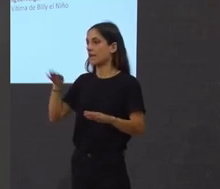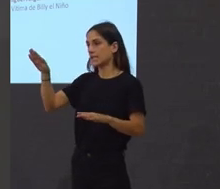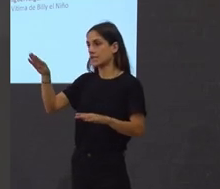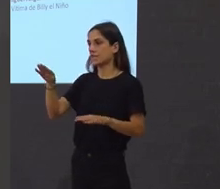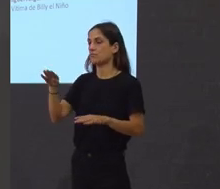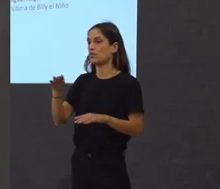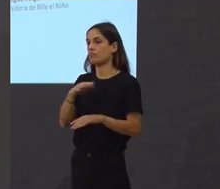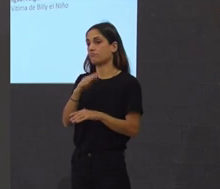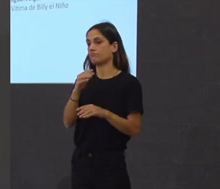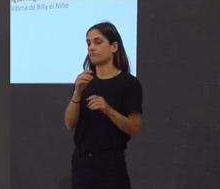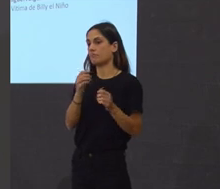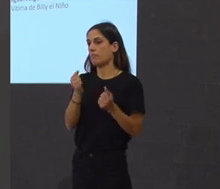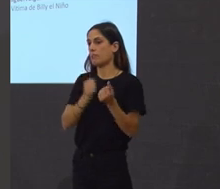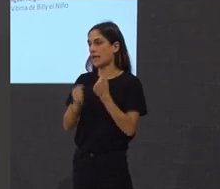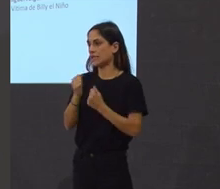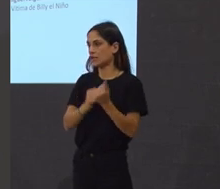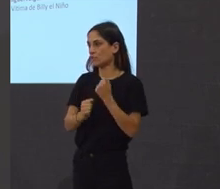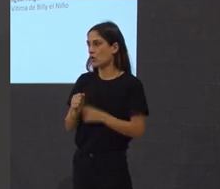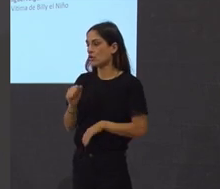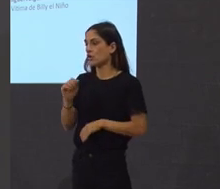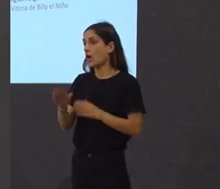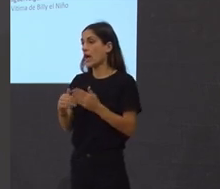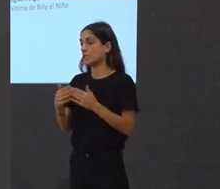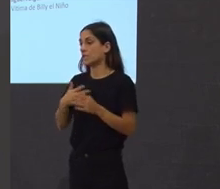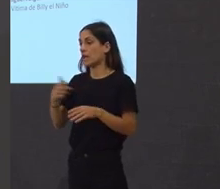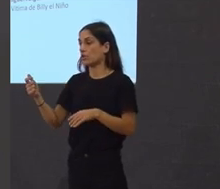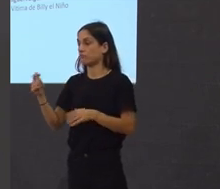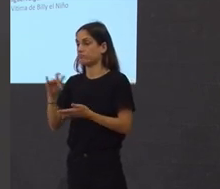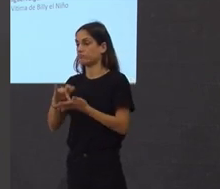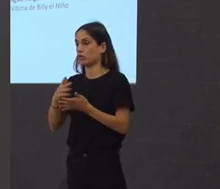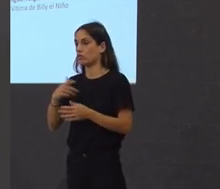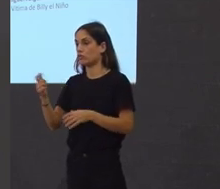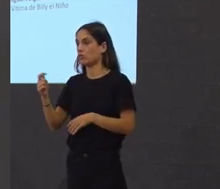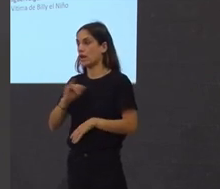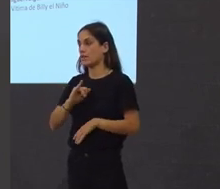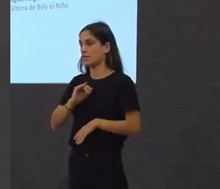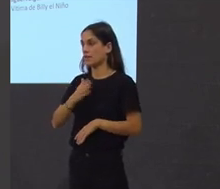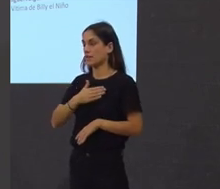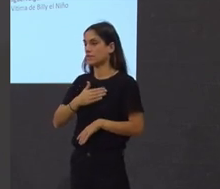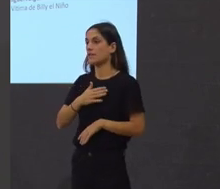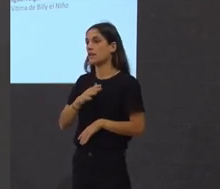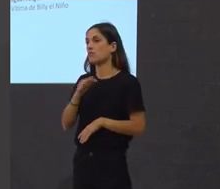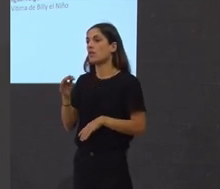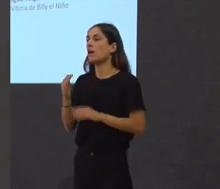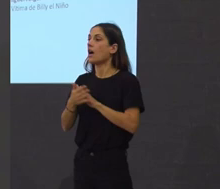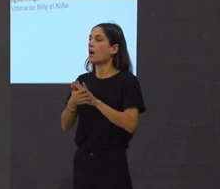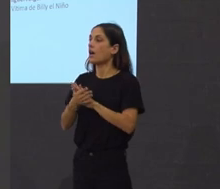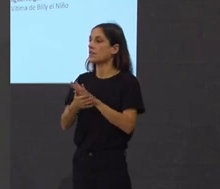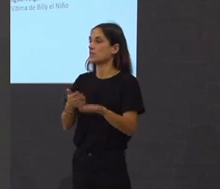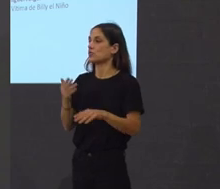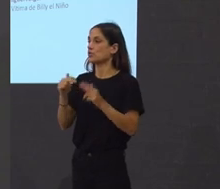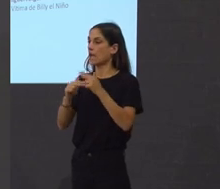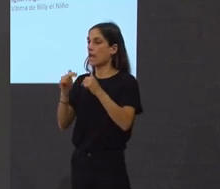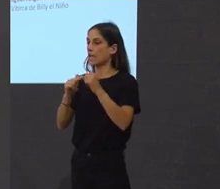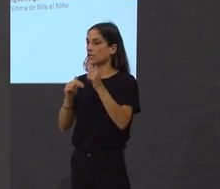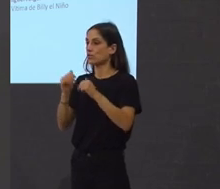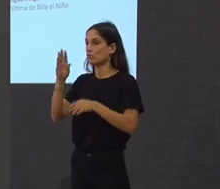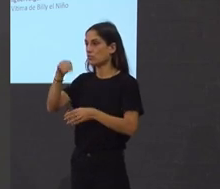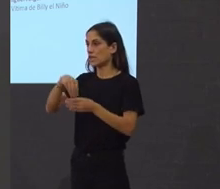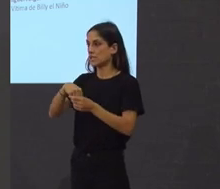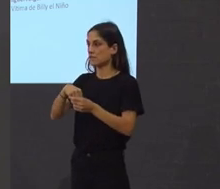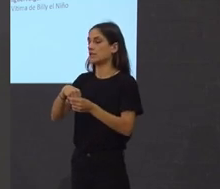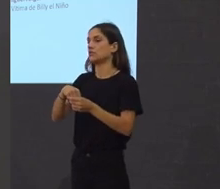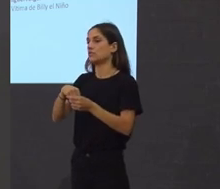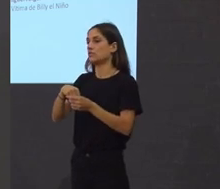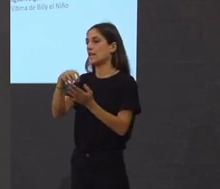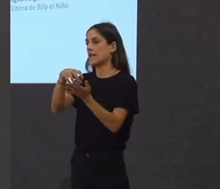identidade y vamos a fallar pues las estructuras que quedaron dentro de instituciones no que permanecieron